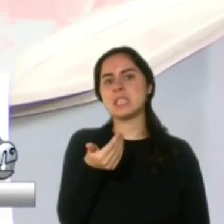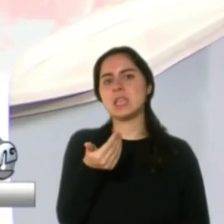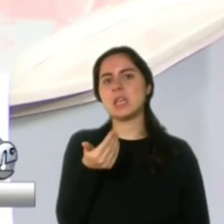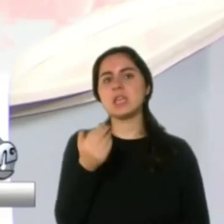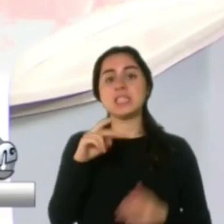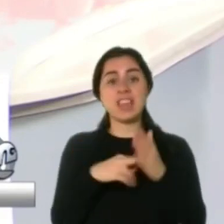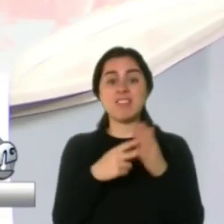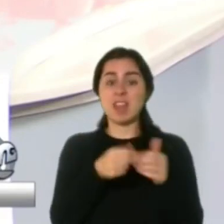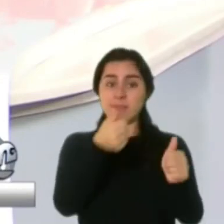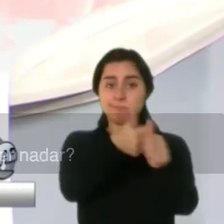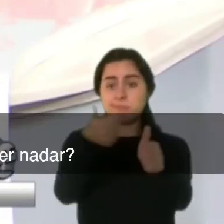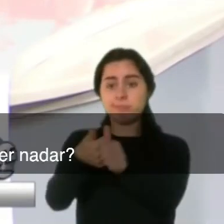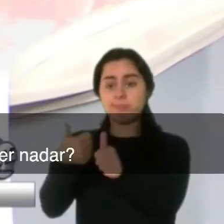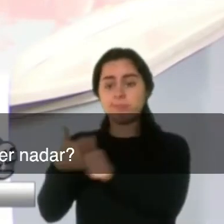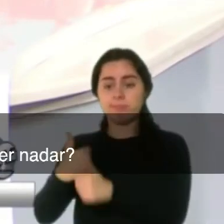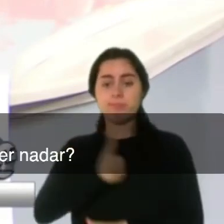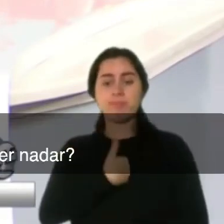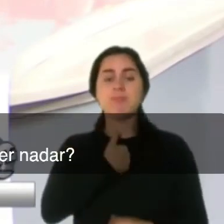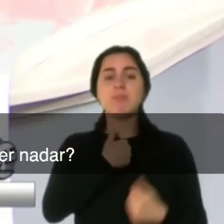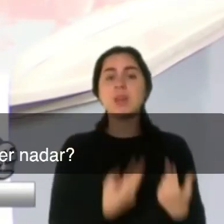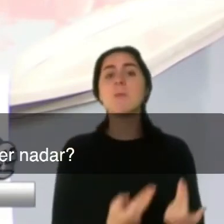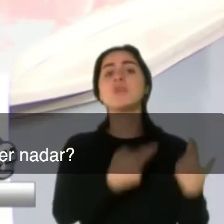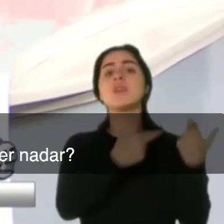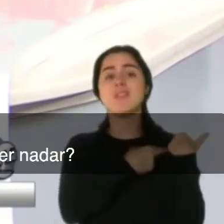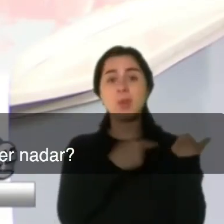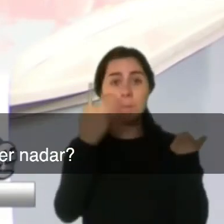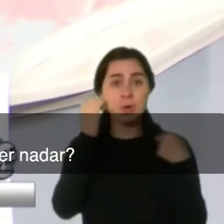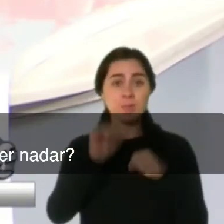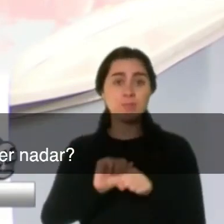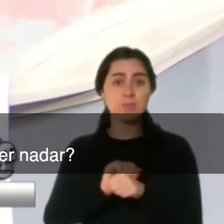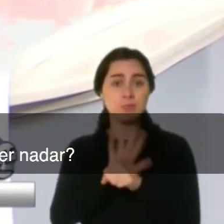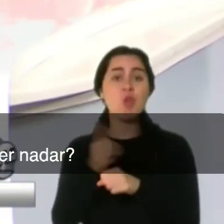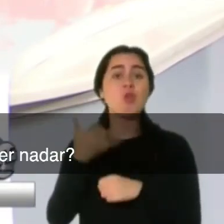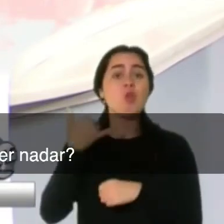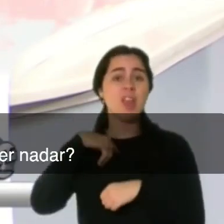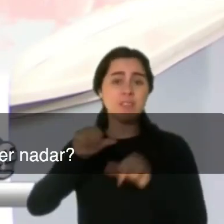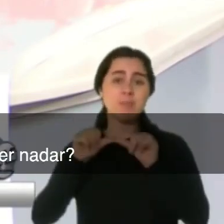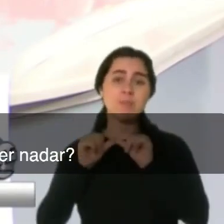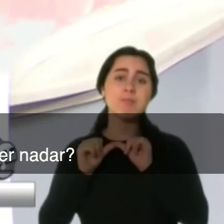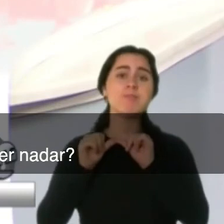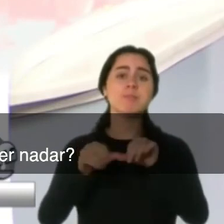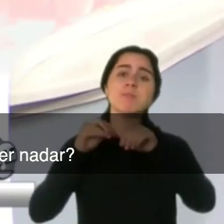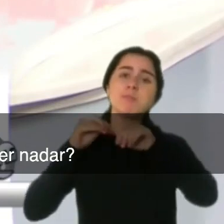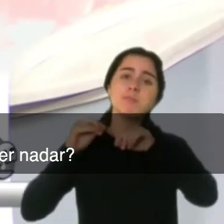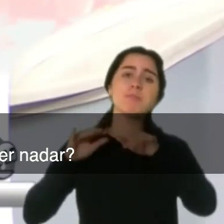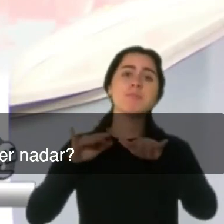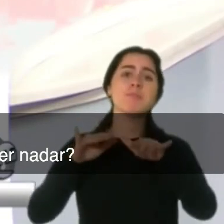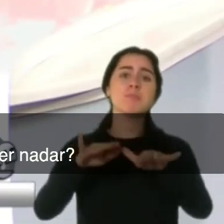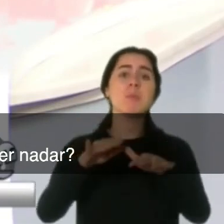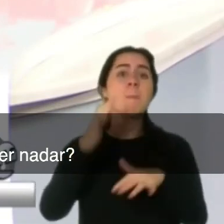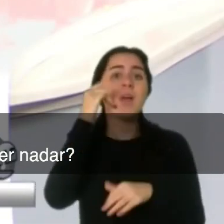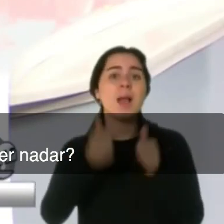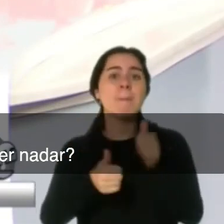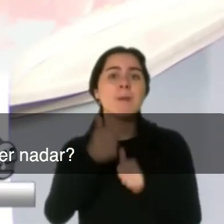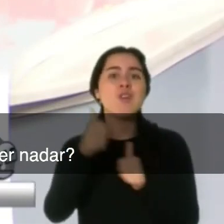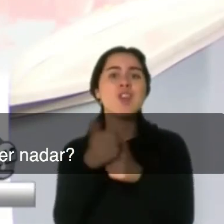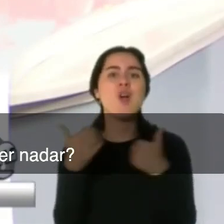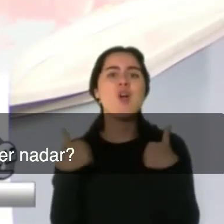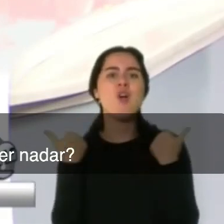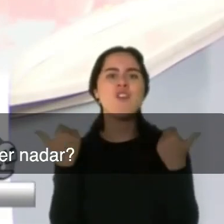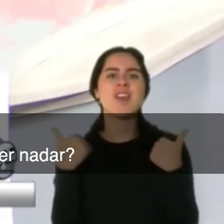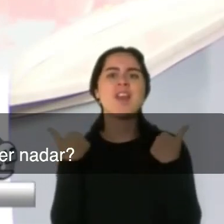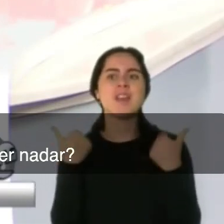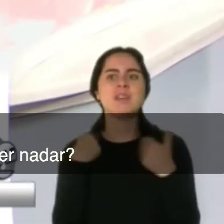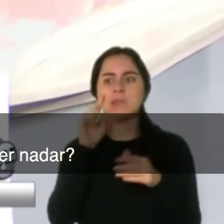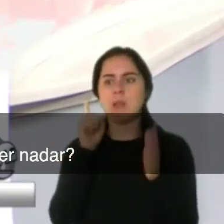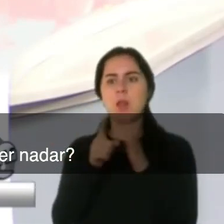responsabilidad individual, que el COVID-19 no se ha ido, que está con nosotros. El aumento mayor ha sido en jóvenes, por lo que hizo exhortación a que los jóvenes